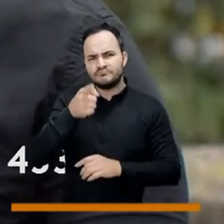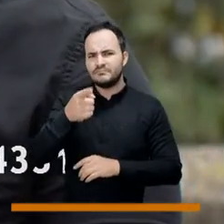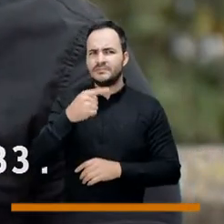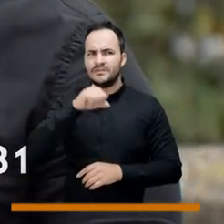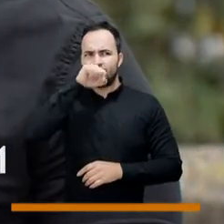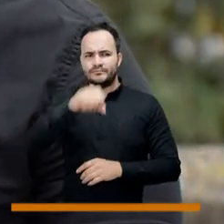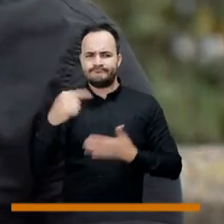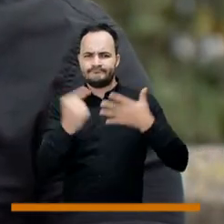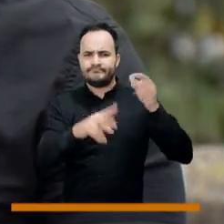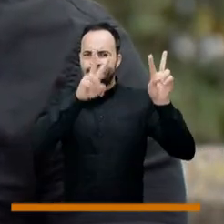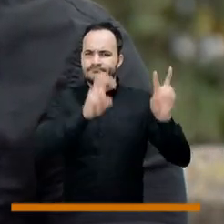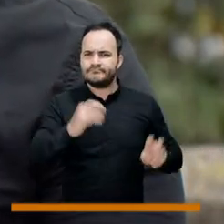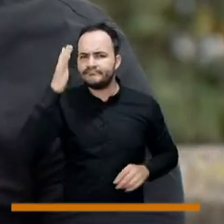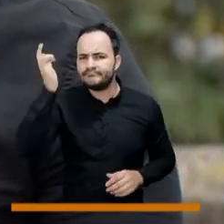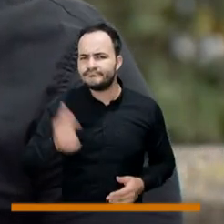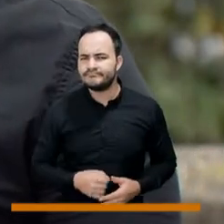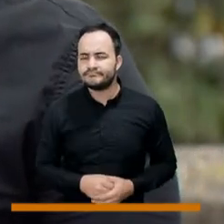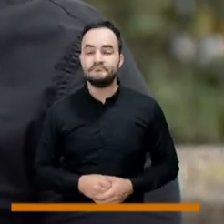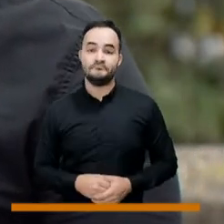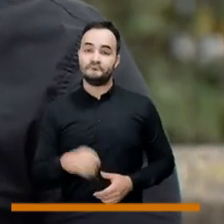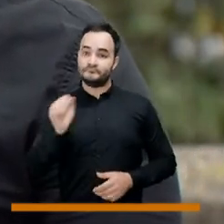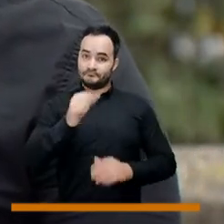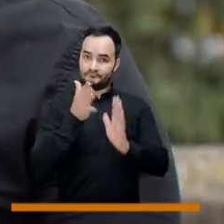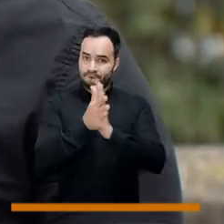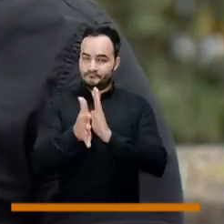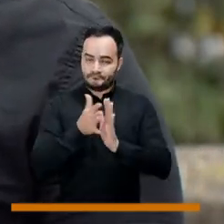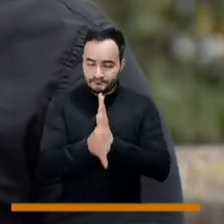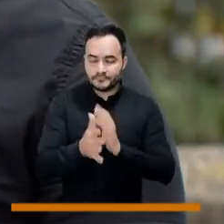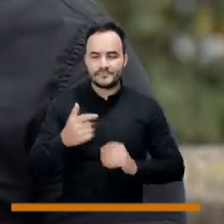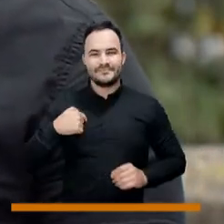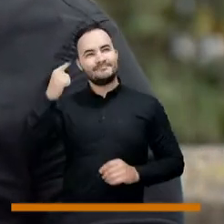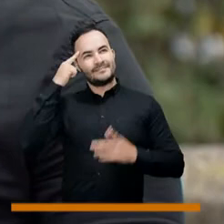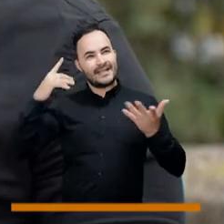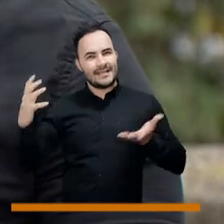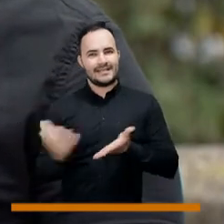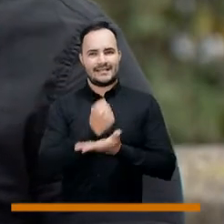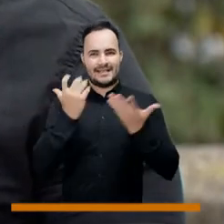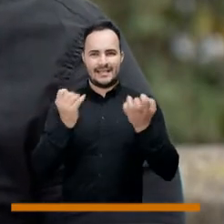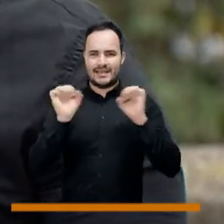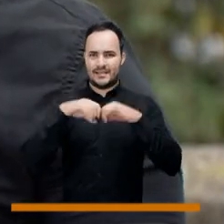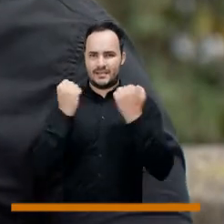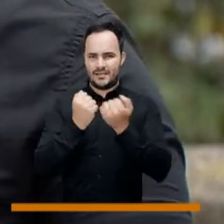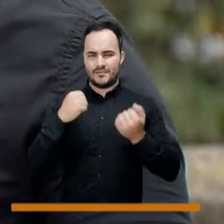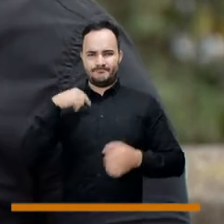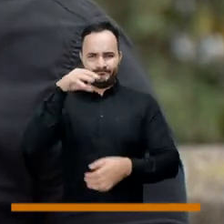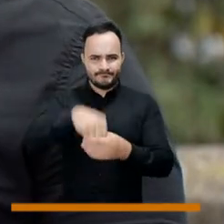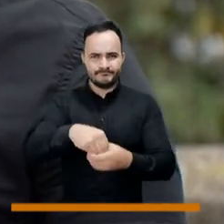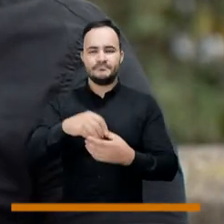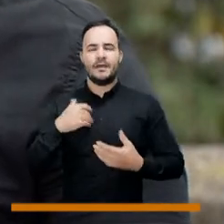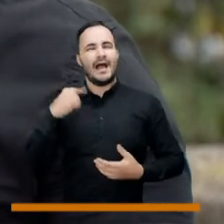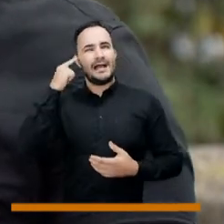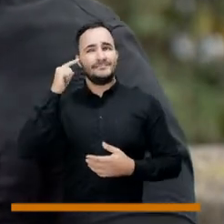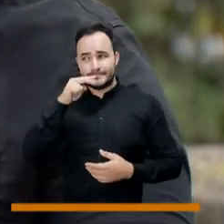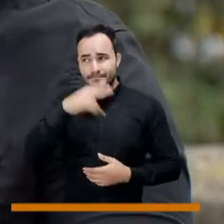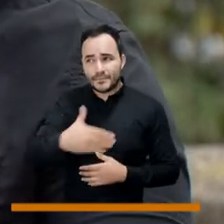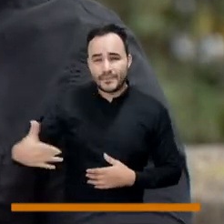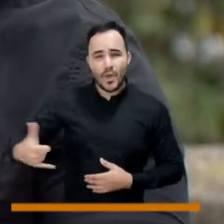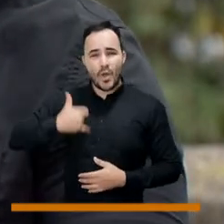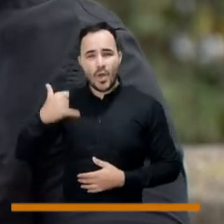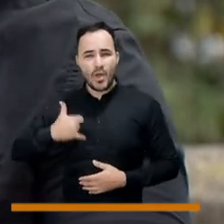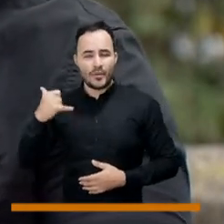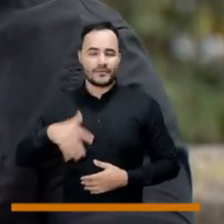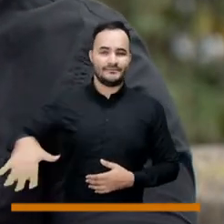Cuando tomamos la decisión de llegar al Consejo de Medellín, queríamos trabajar por los niños, las niñas, los jóvenes de la ciudad. Y